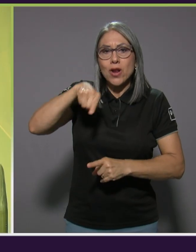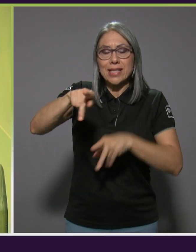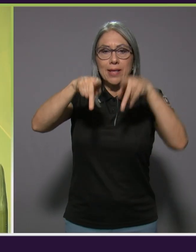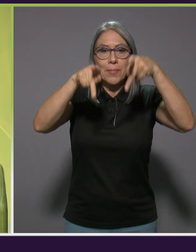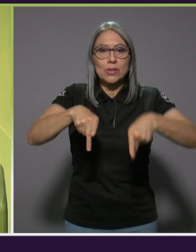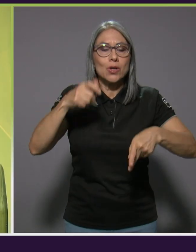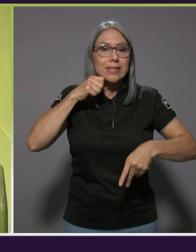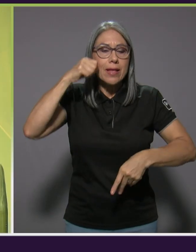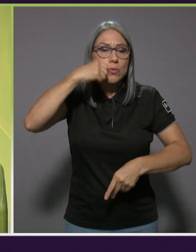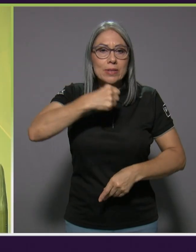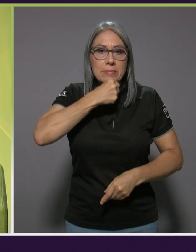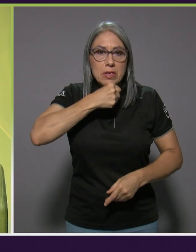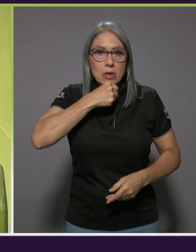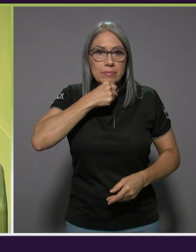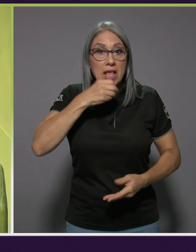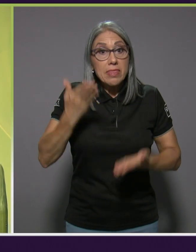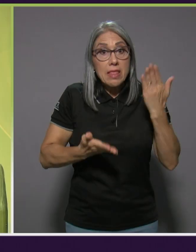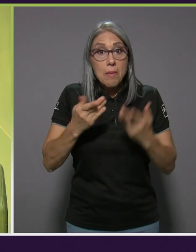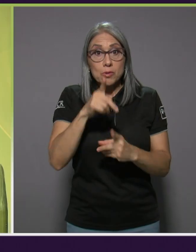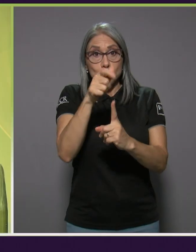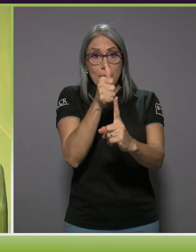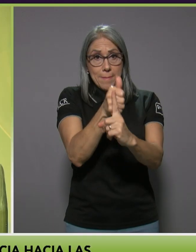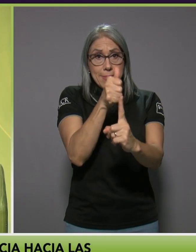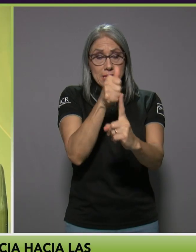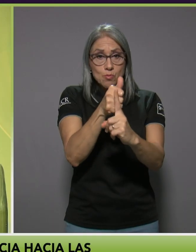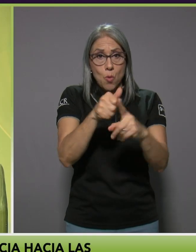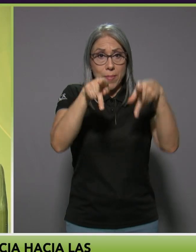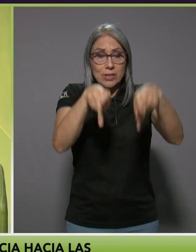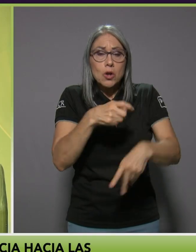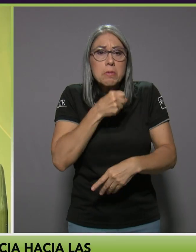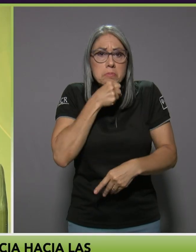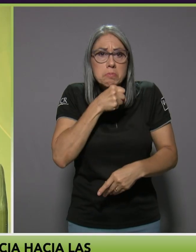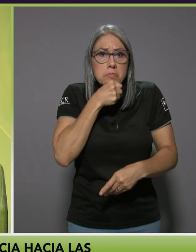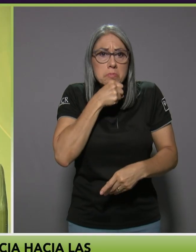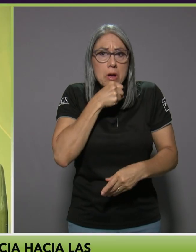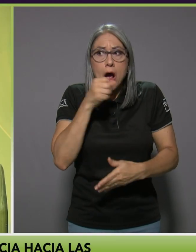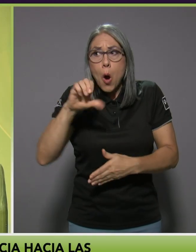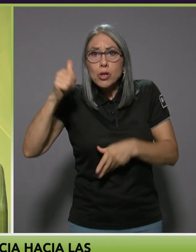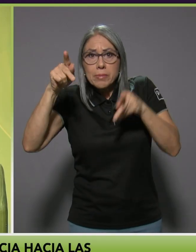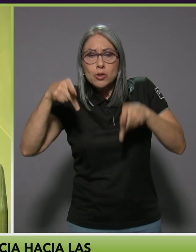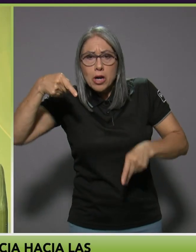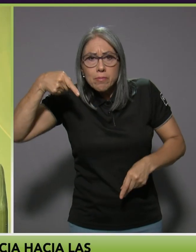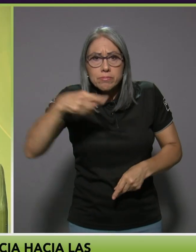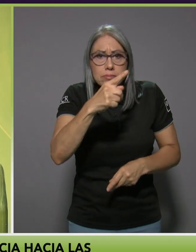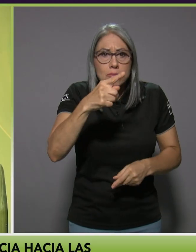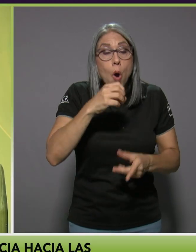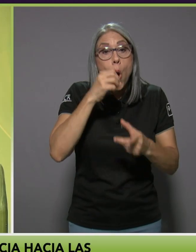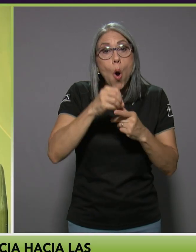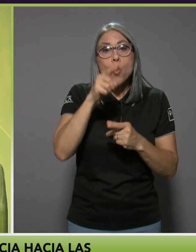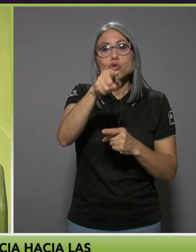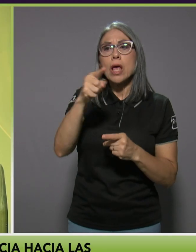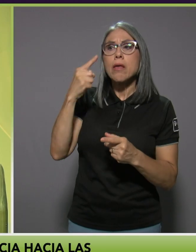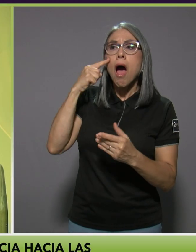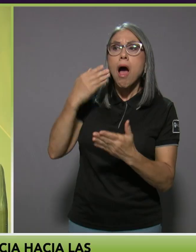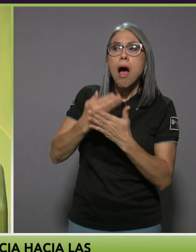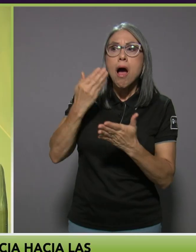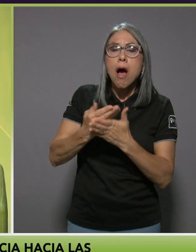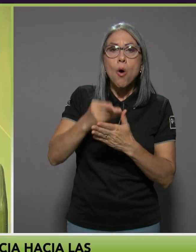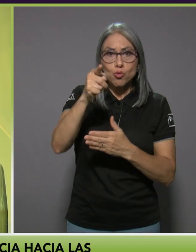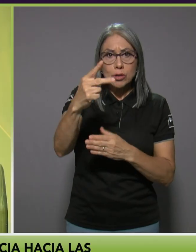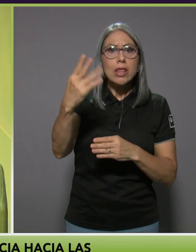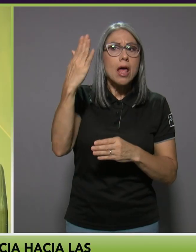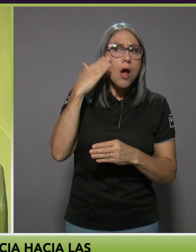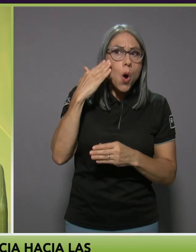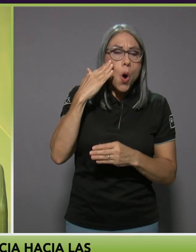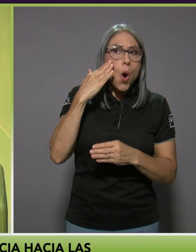ya sea que usted sea la persona adulta mayor víctima de alguno de estos tipos de violencia o que usted sea testigo o conozca de